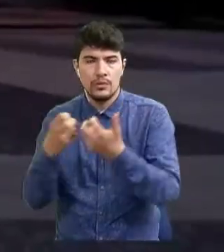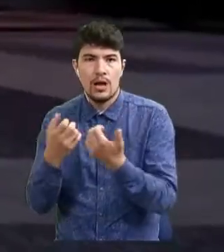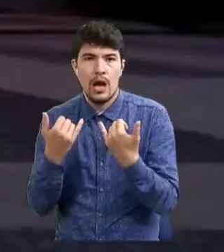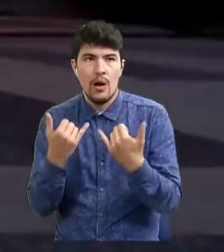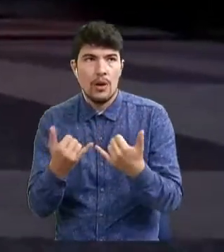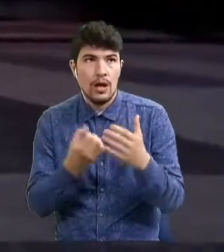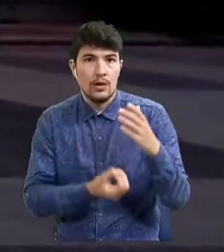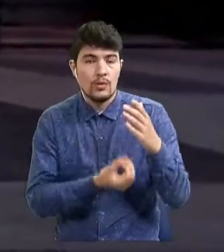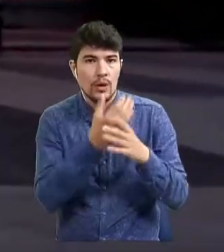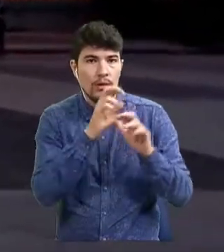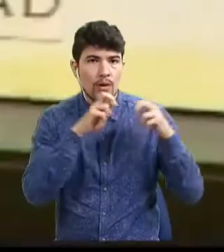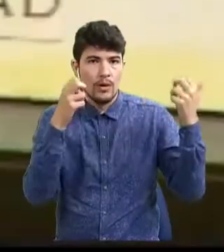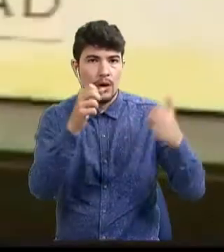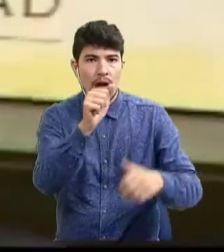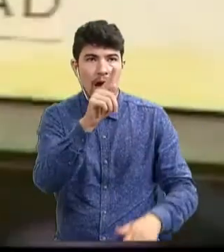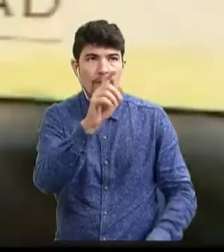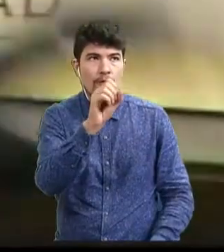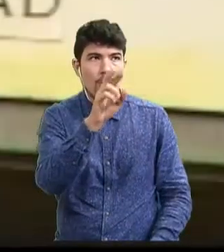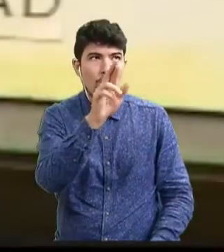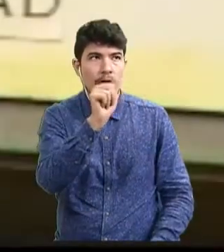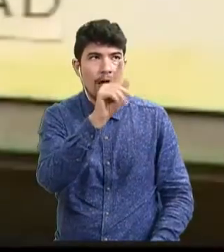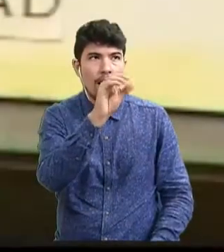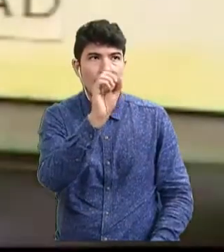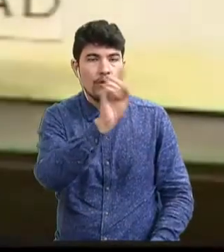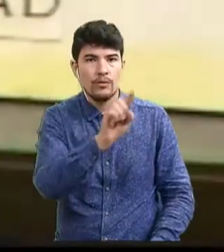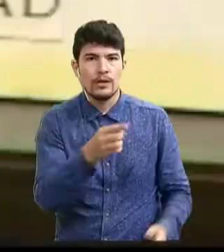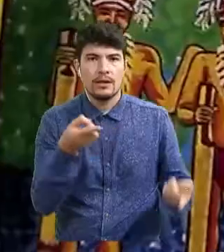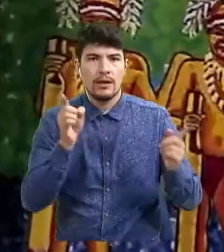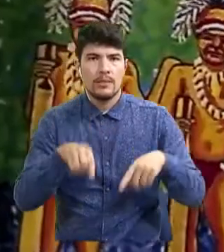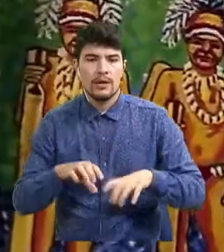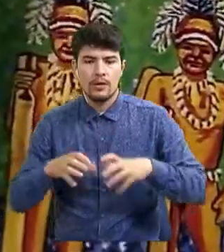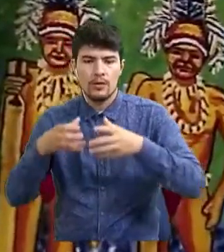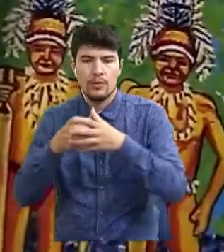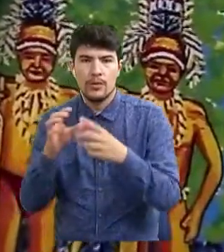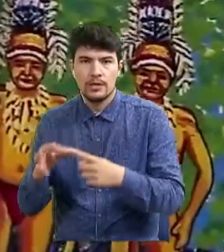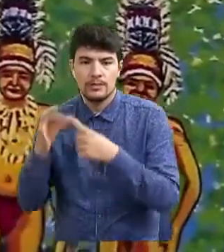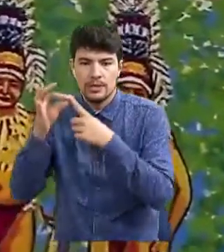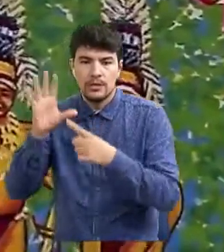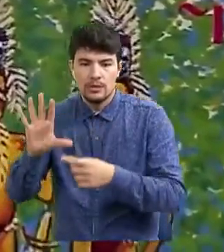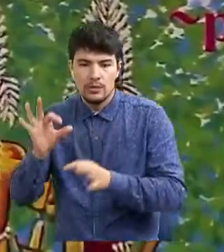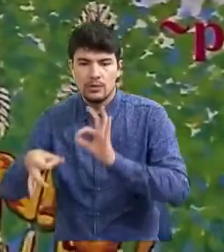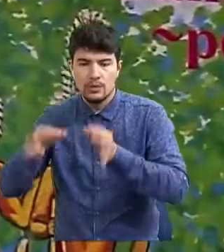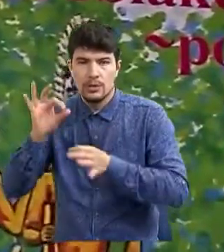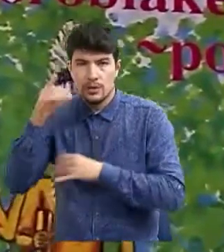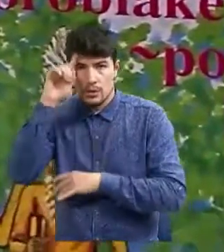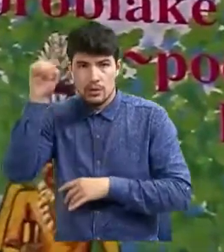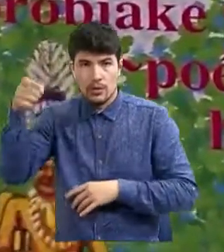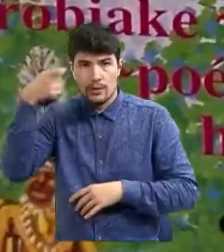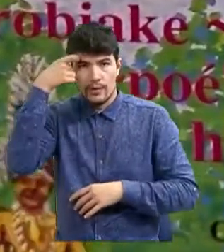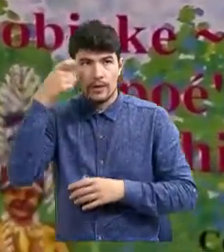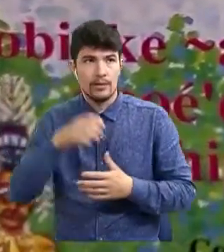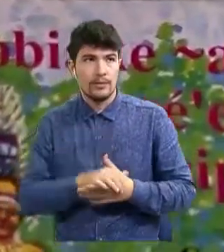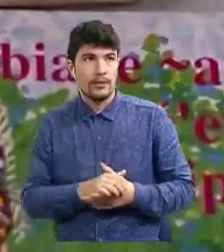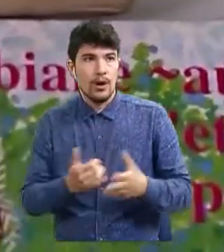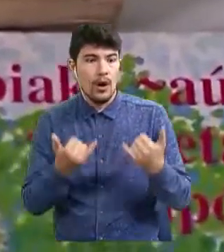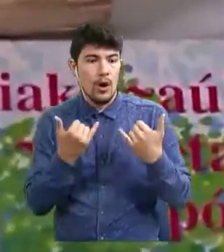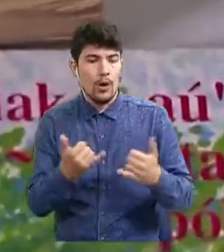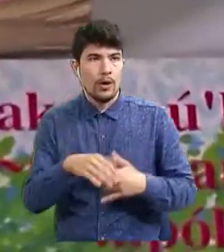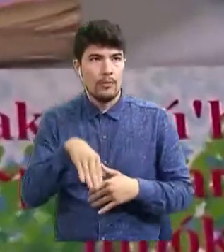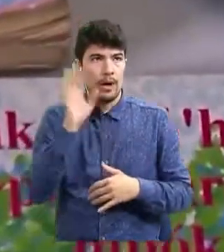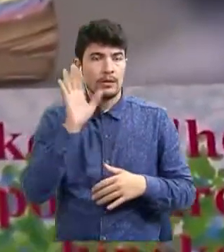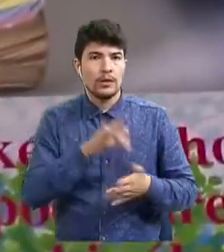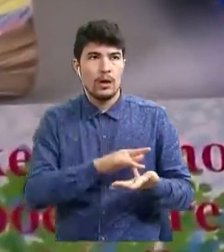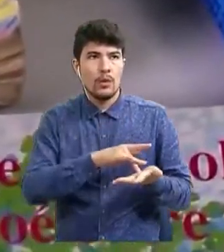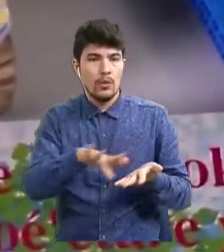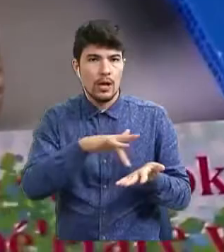el Tribunal de Aforados y también una Comisión Especial Judicial del Gobierno. Y hoy más que nunca